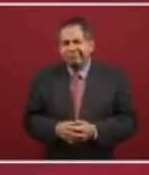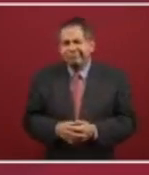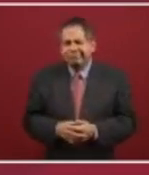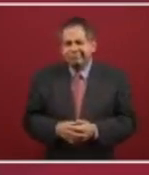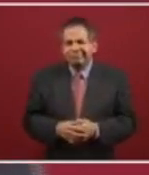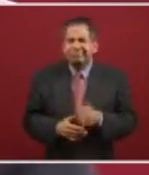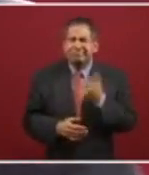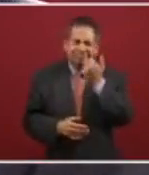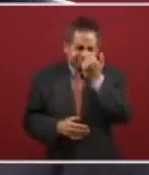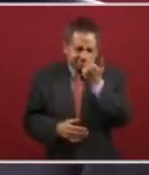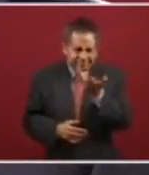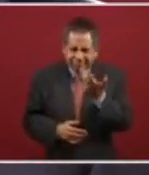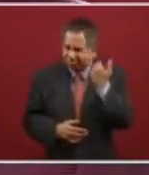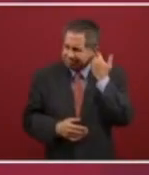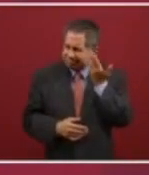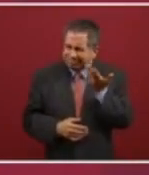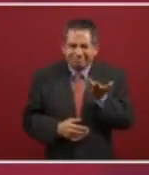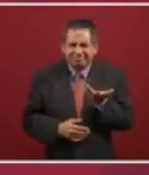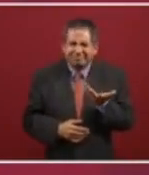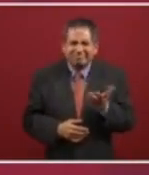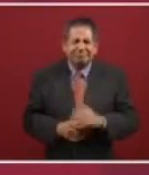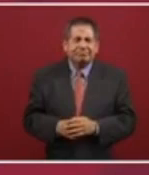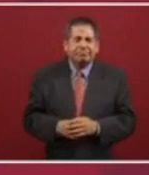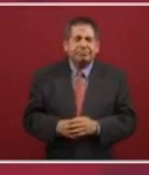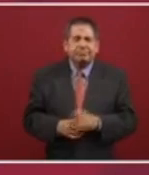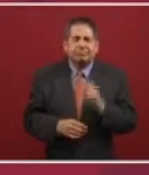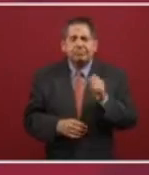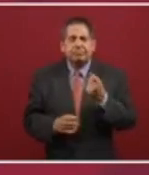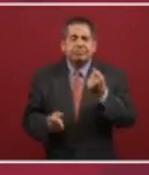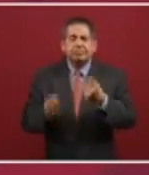imagínense, si es que andan